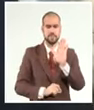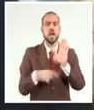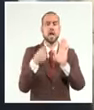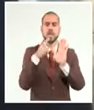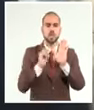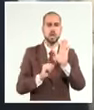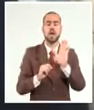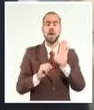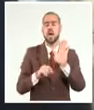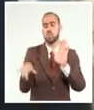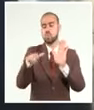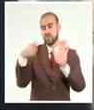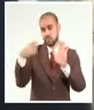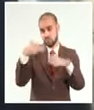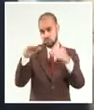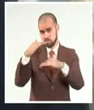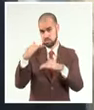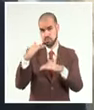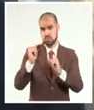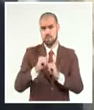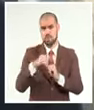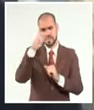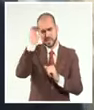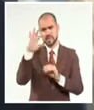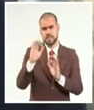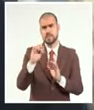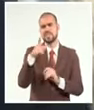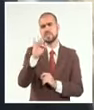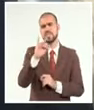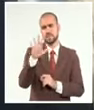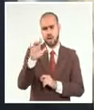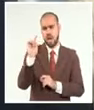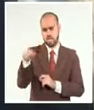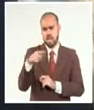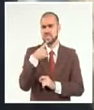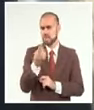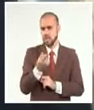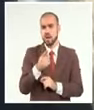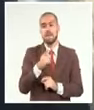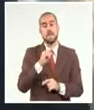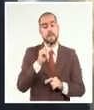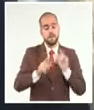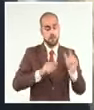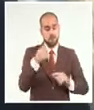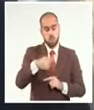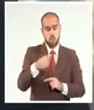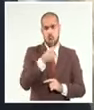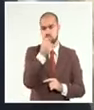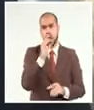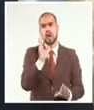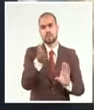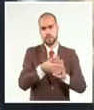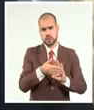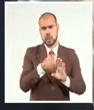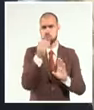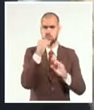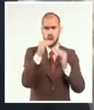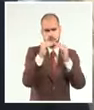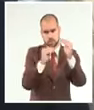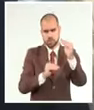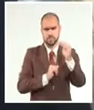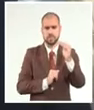el Tribunal Supremo Popular, a través de su instrucción 175, que los marcos sancionadores se pueden bajar. Del